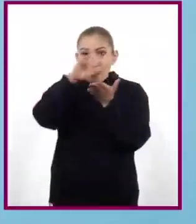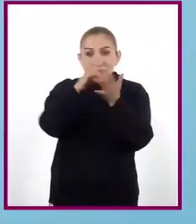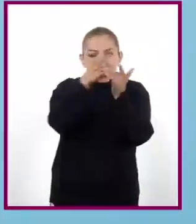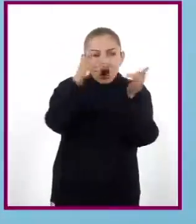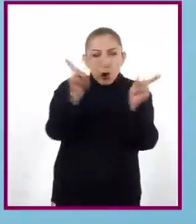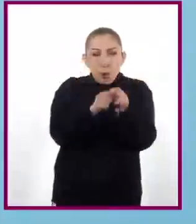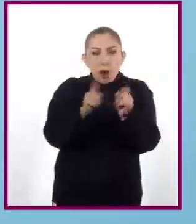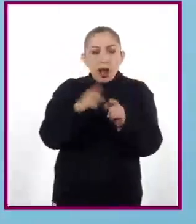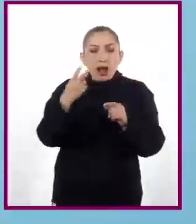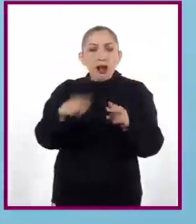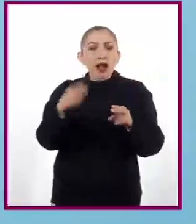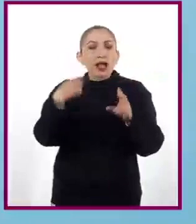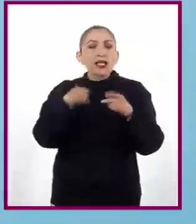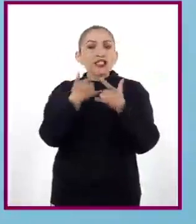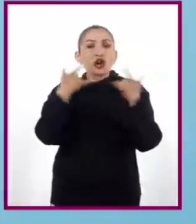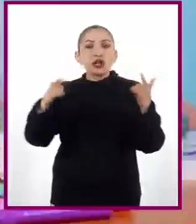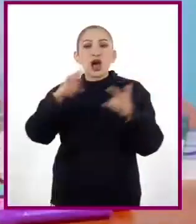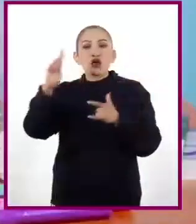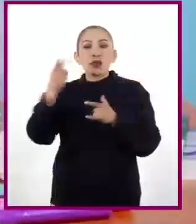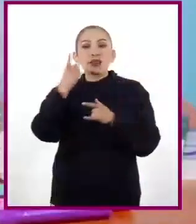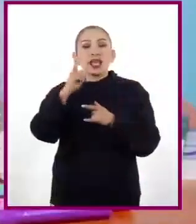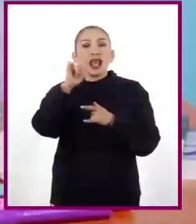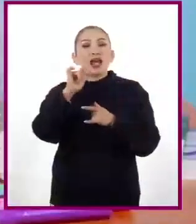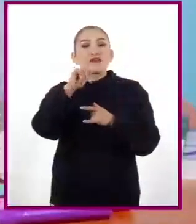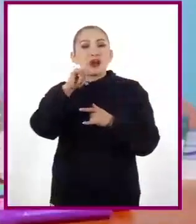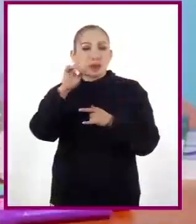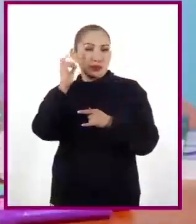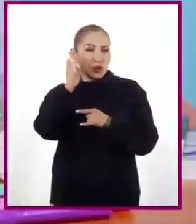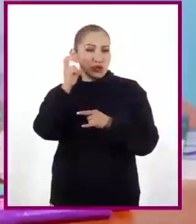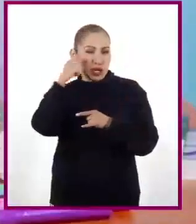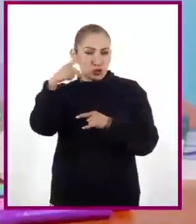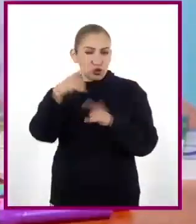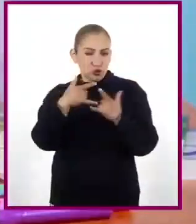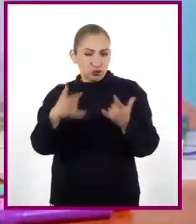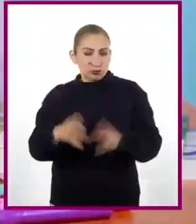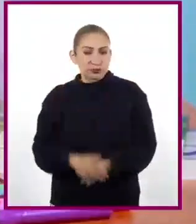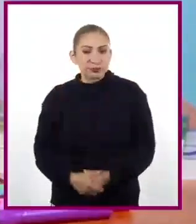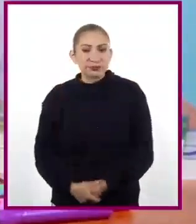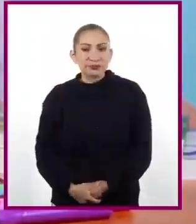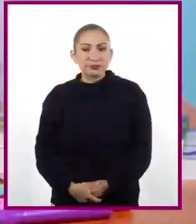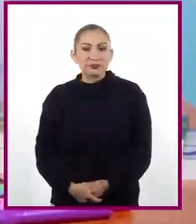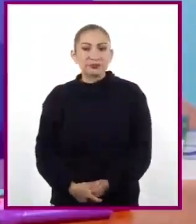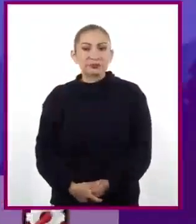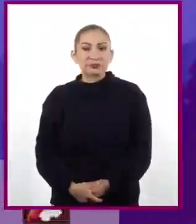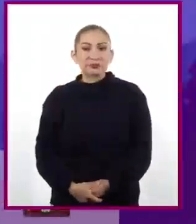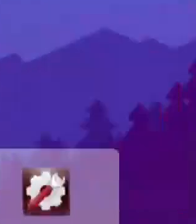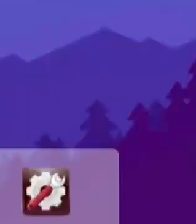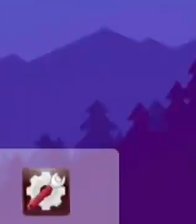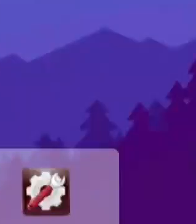cortas, titulado Historia Universal de la Infamia. Escuchemos un fragmento de una de ellas. Ah, va. En